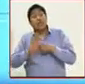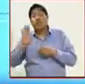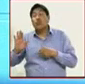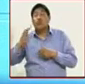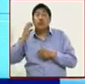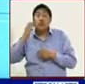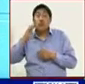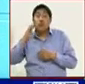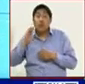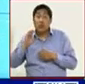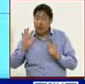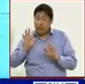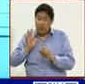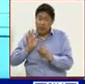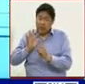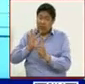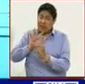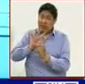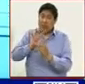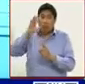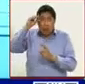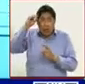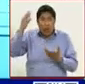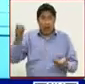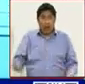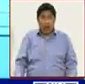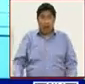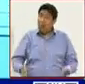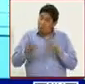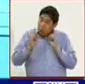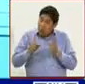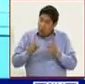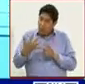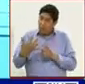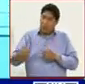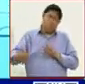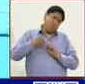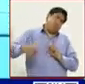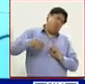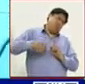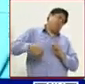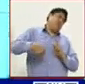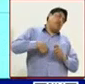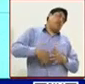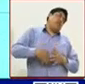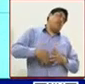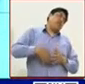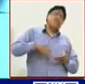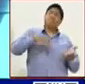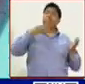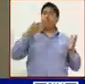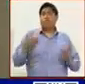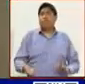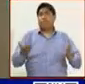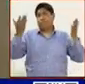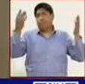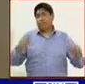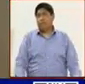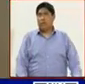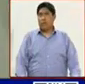que estaba siendo asediada en ese momento por delincuentes. Estos mismos apuñalaron a este hombre con un cuchillo.